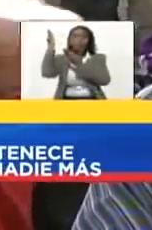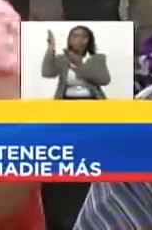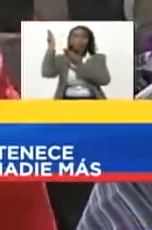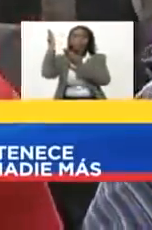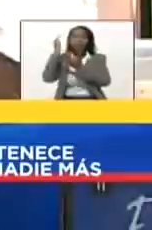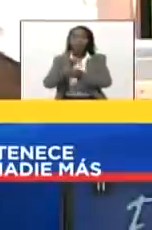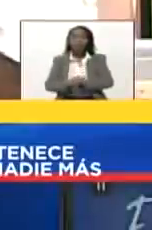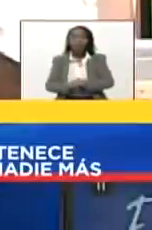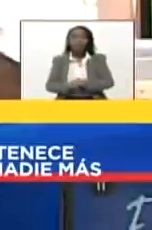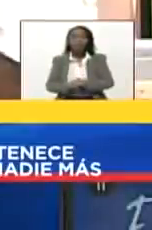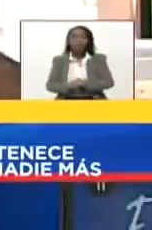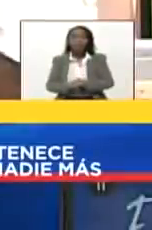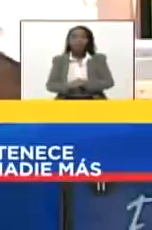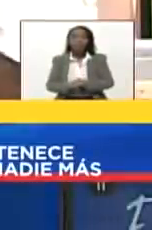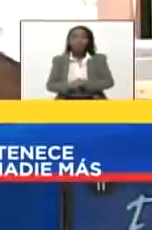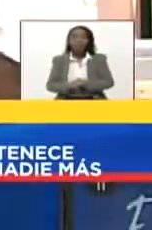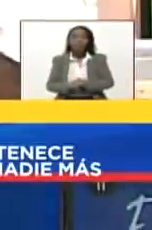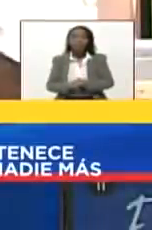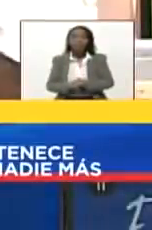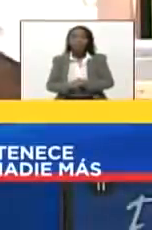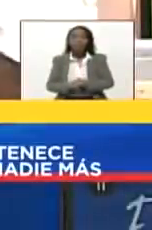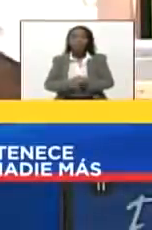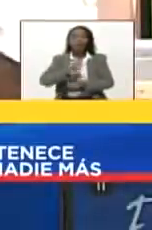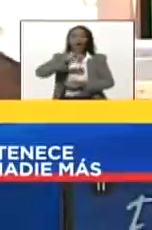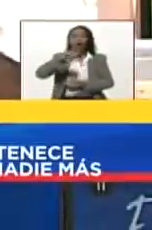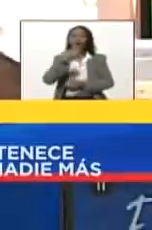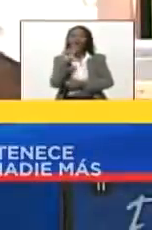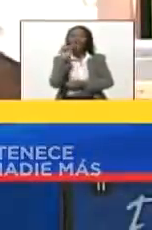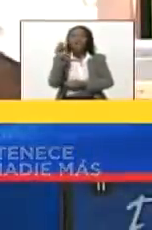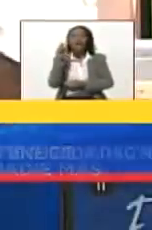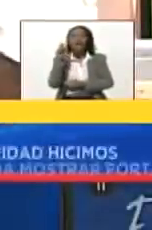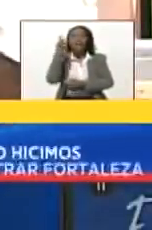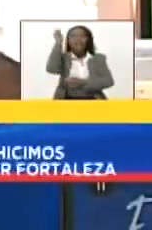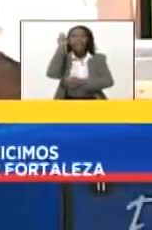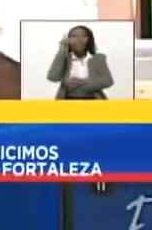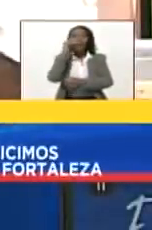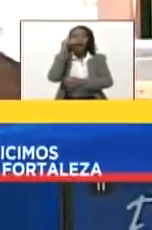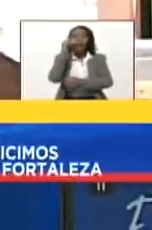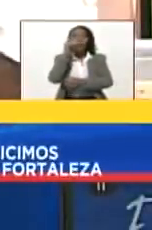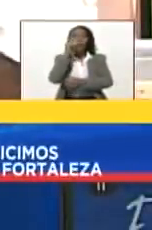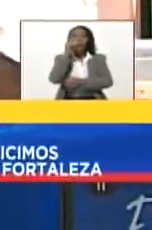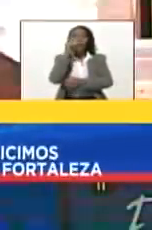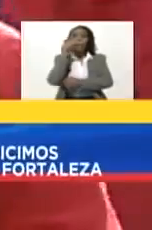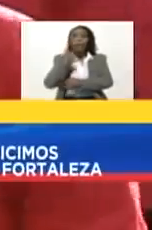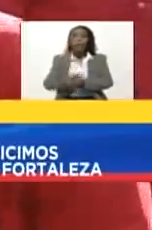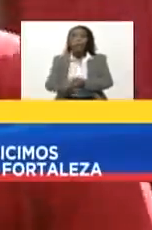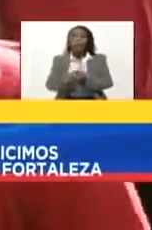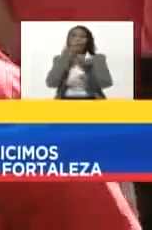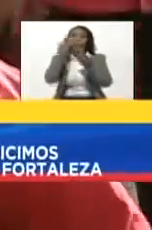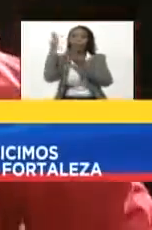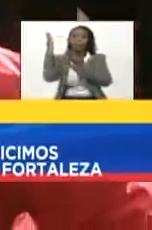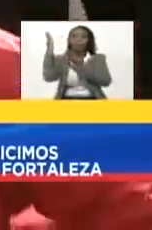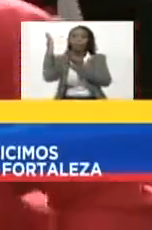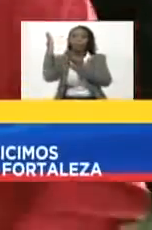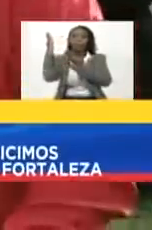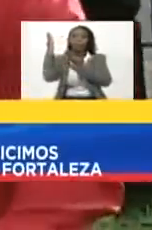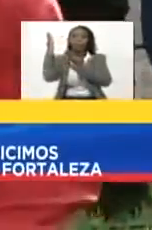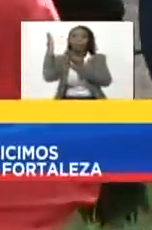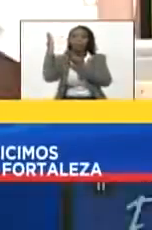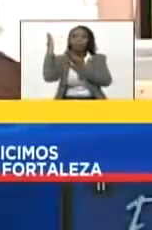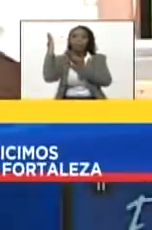Cariña, a José Mavio, diputado Baré, José, a